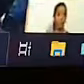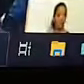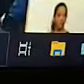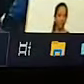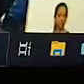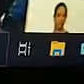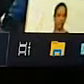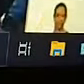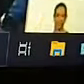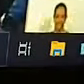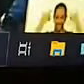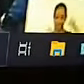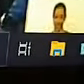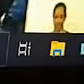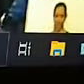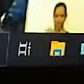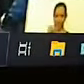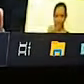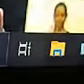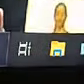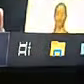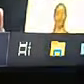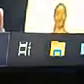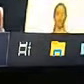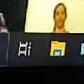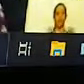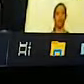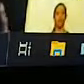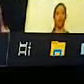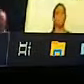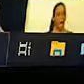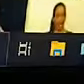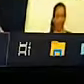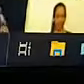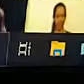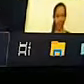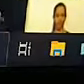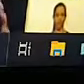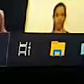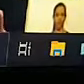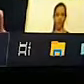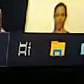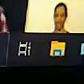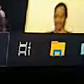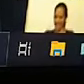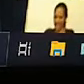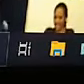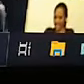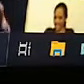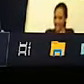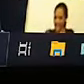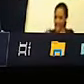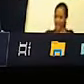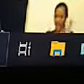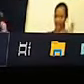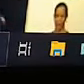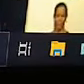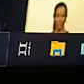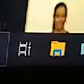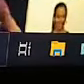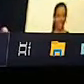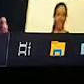el nuestro en ZK, es la etiqueta de la noche de hoy. Vamos a empezar... Vamos a meterle picante a este programa desde ya, desde el inicio.